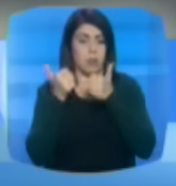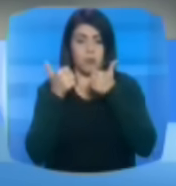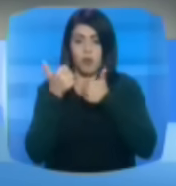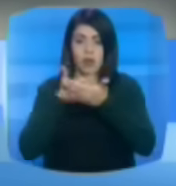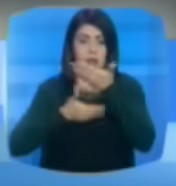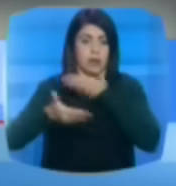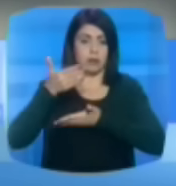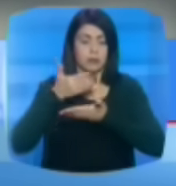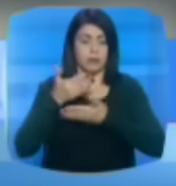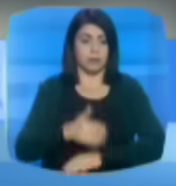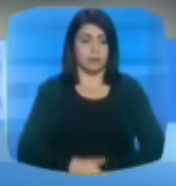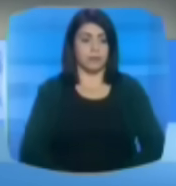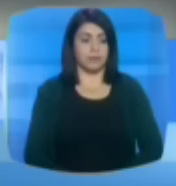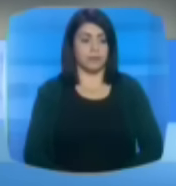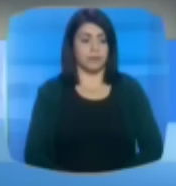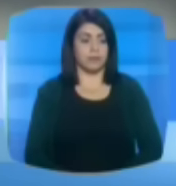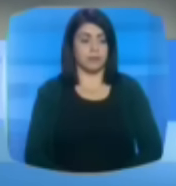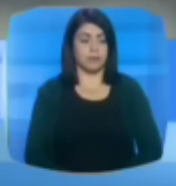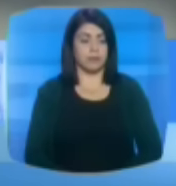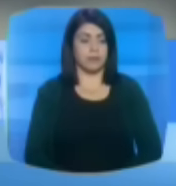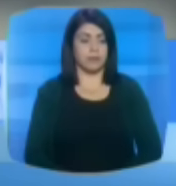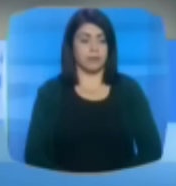buenas.